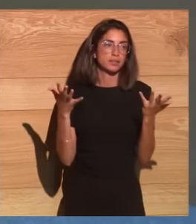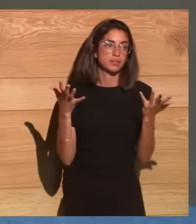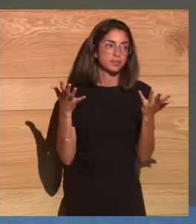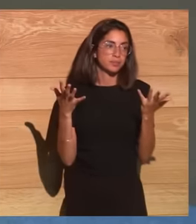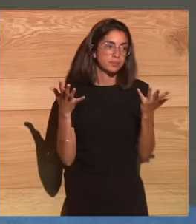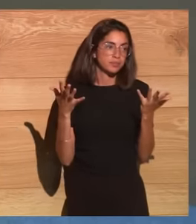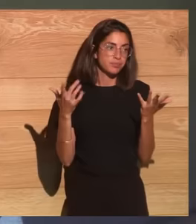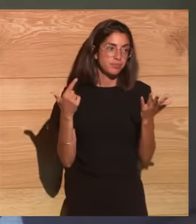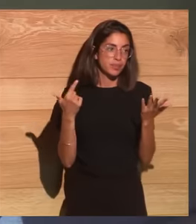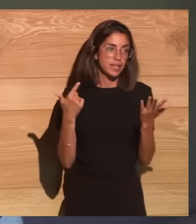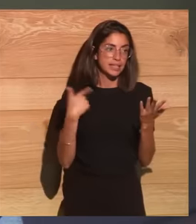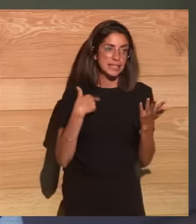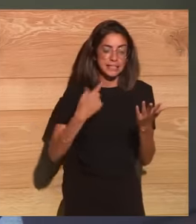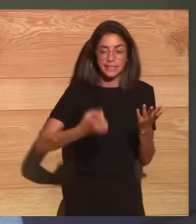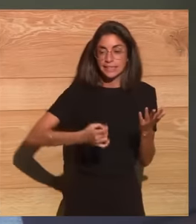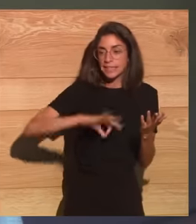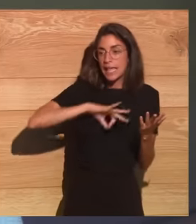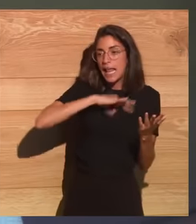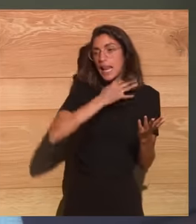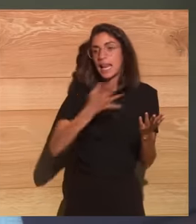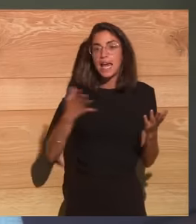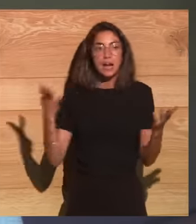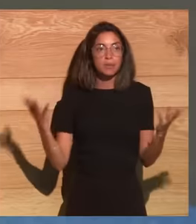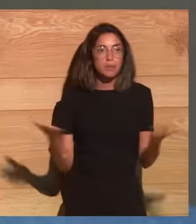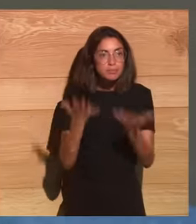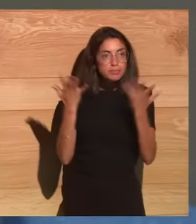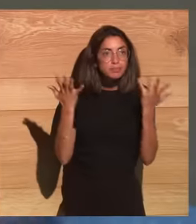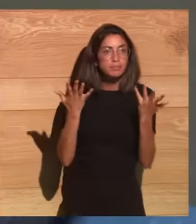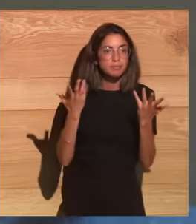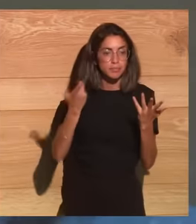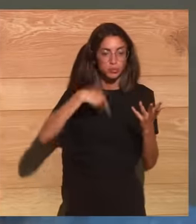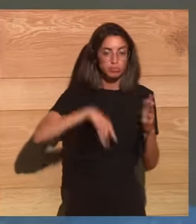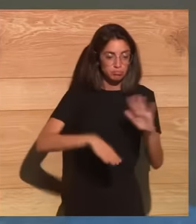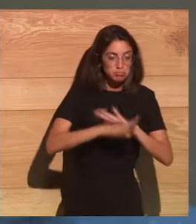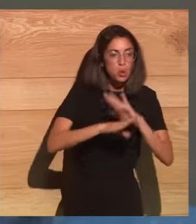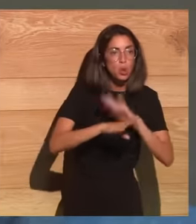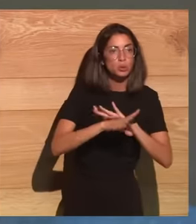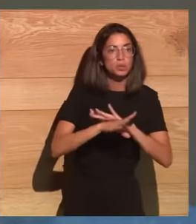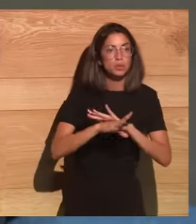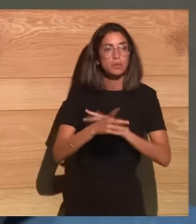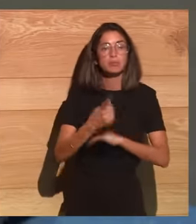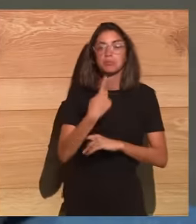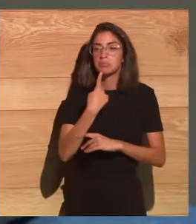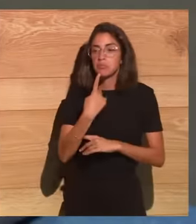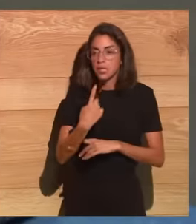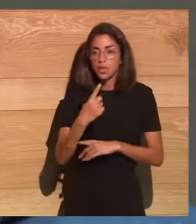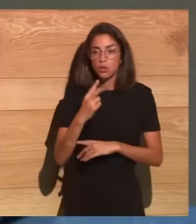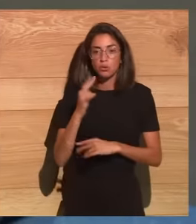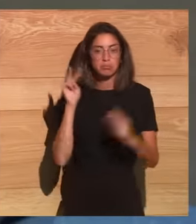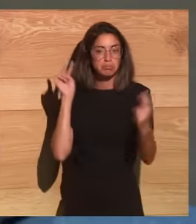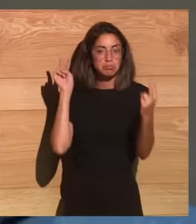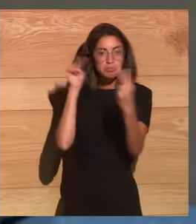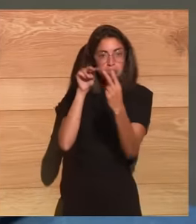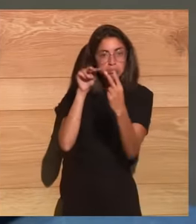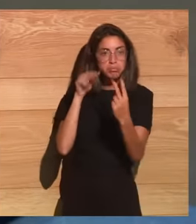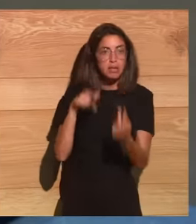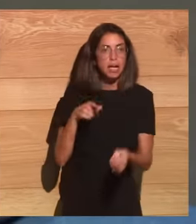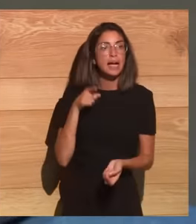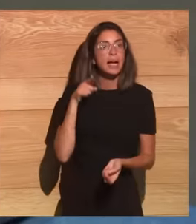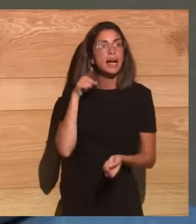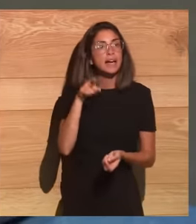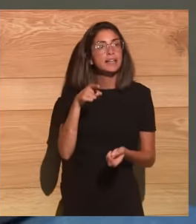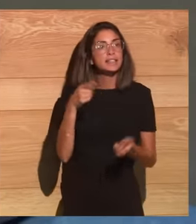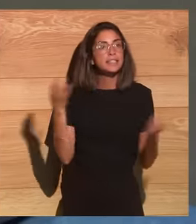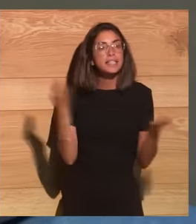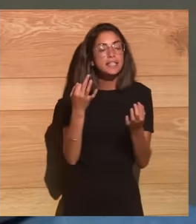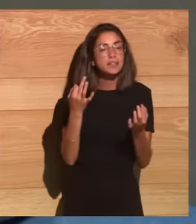de que el alma se nos alborote y tirarnos para adelante, lo que me dijo, mirándome muy seriamente, fue: a ti lo que te